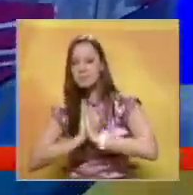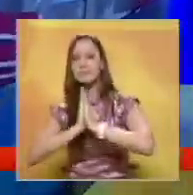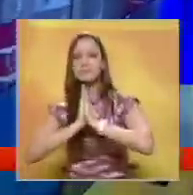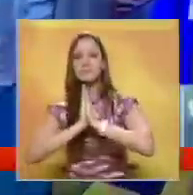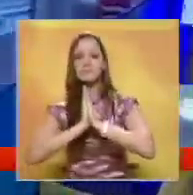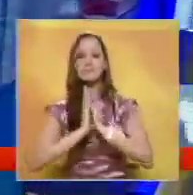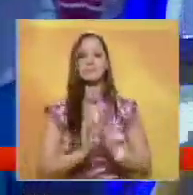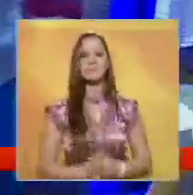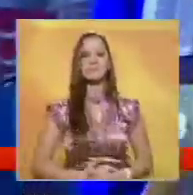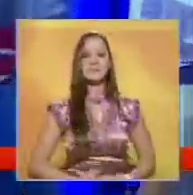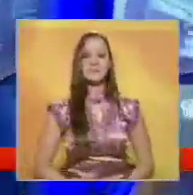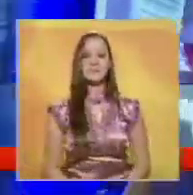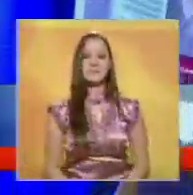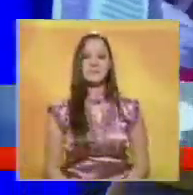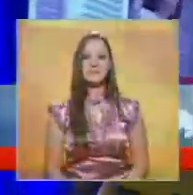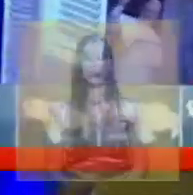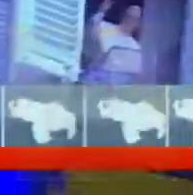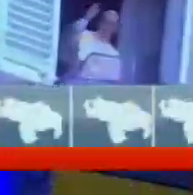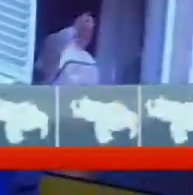altares.